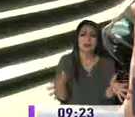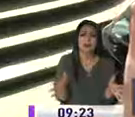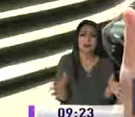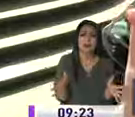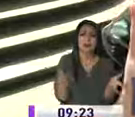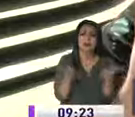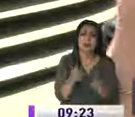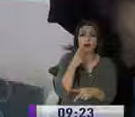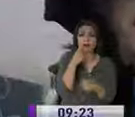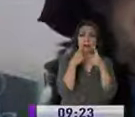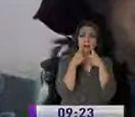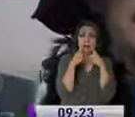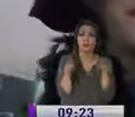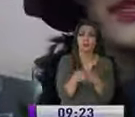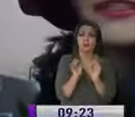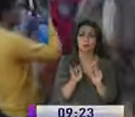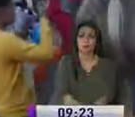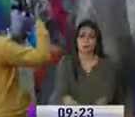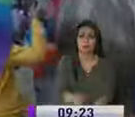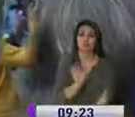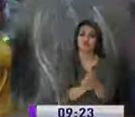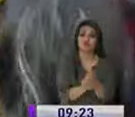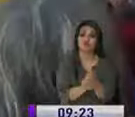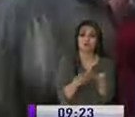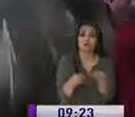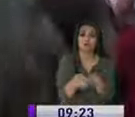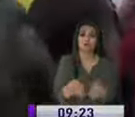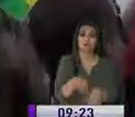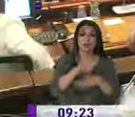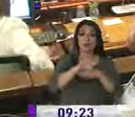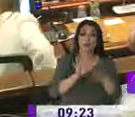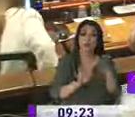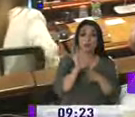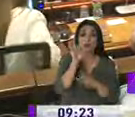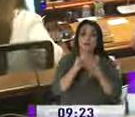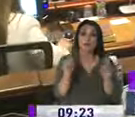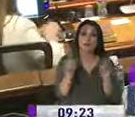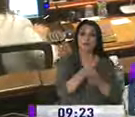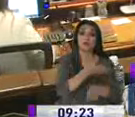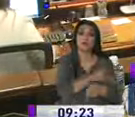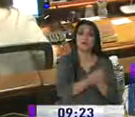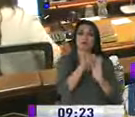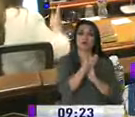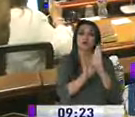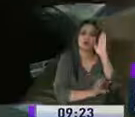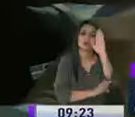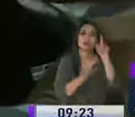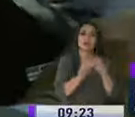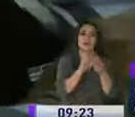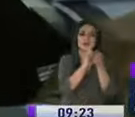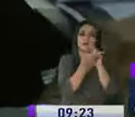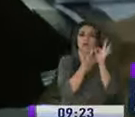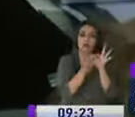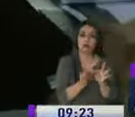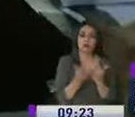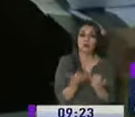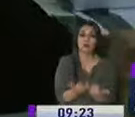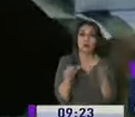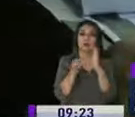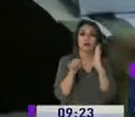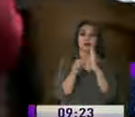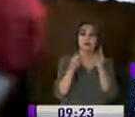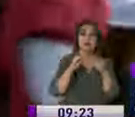hacia las parejas del mismo sexo. Para dar paso al matrimonio igualitario en Ecuador, la Constitución debería ser modificada, pues actualmente el artículo 67